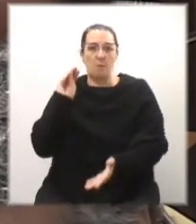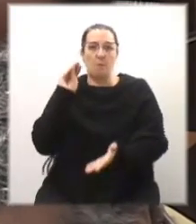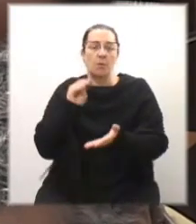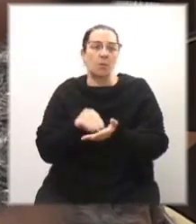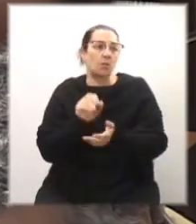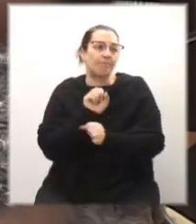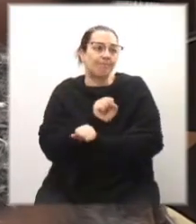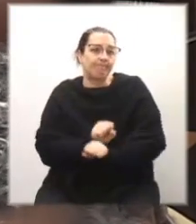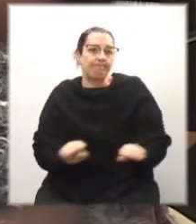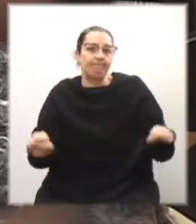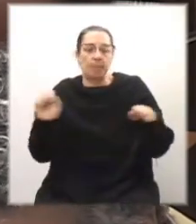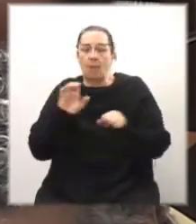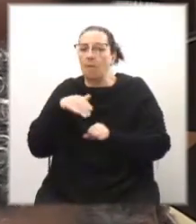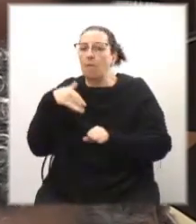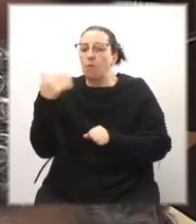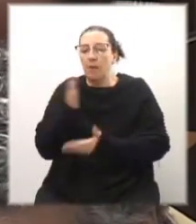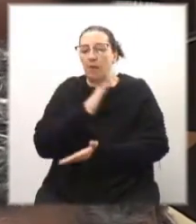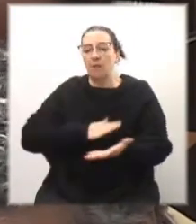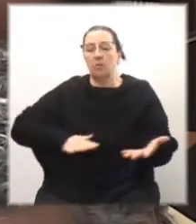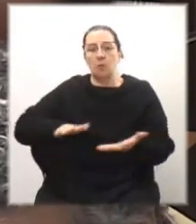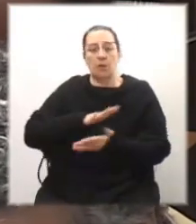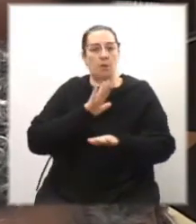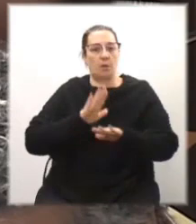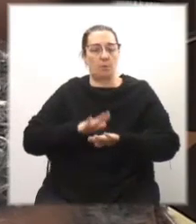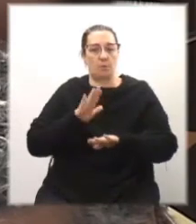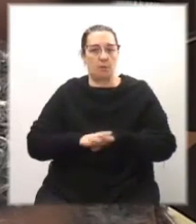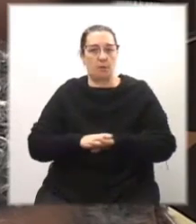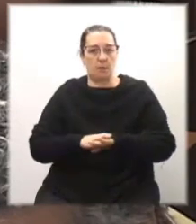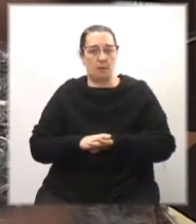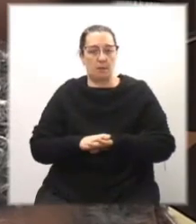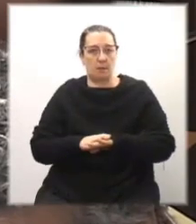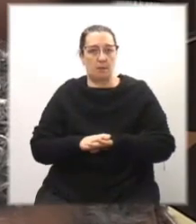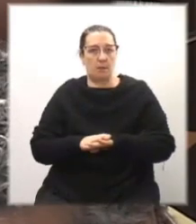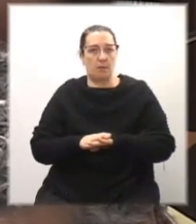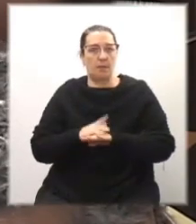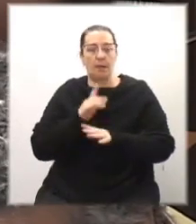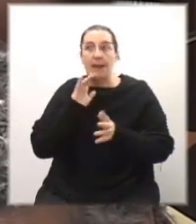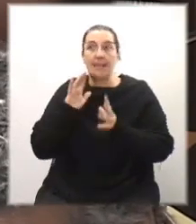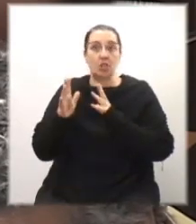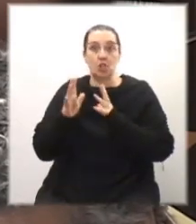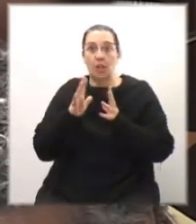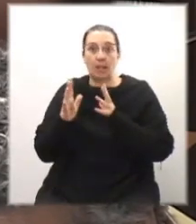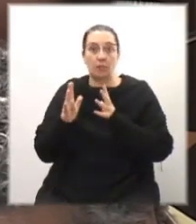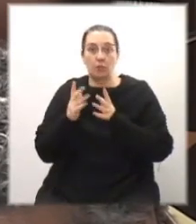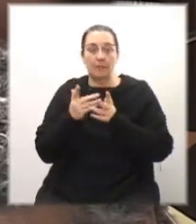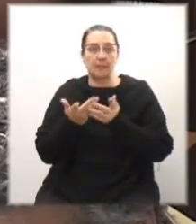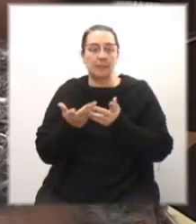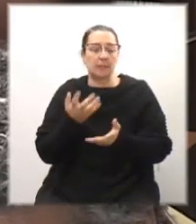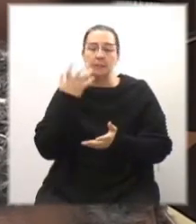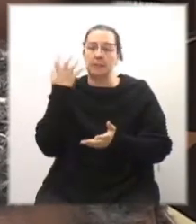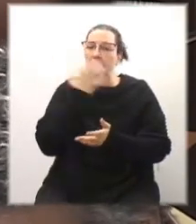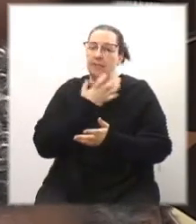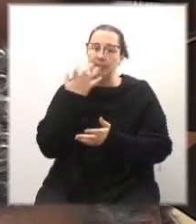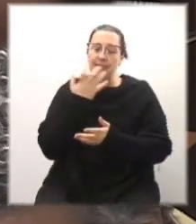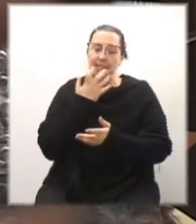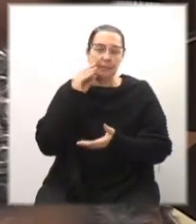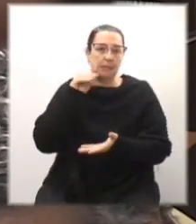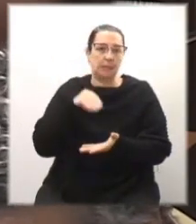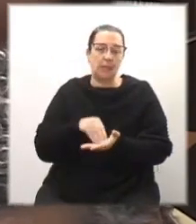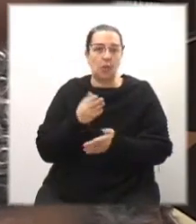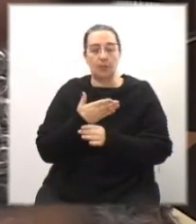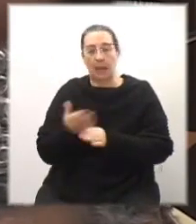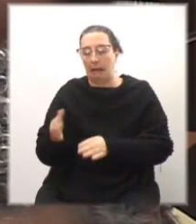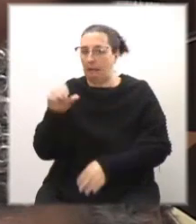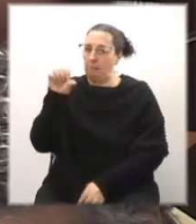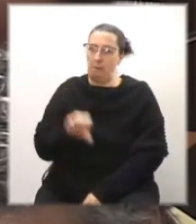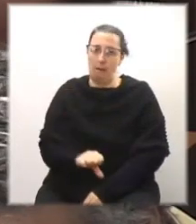en lo posible fuera de su área de responsabilidad y reaccionando ante el desastre instalado tarde